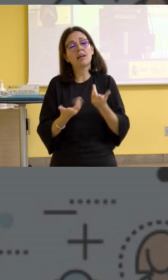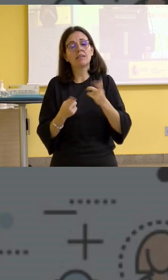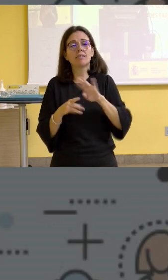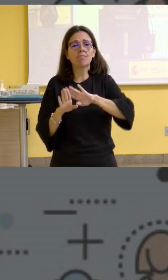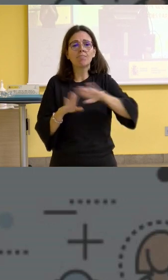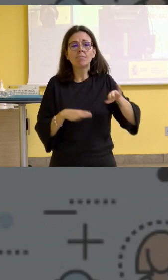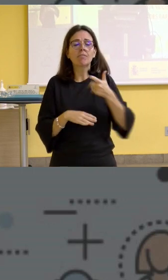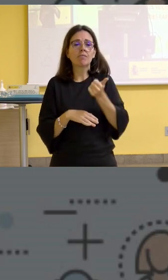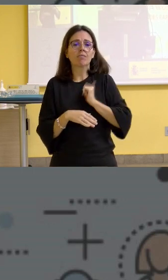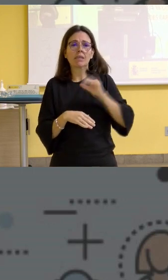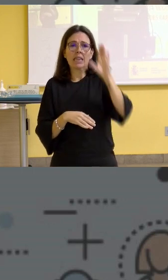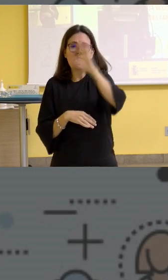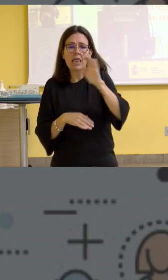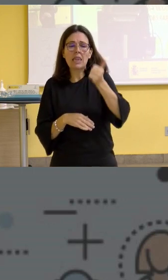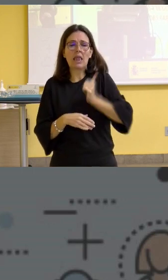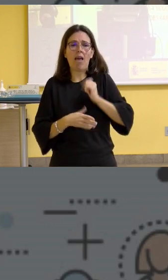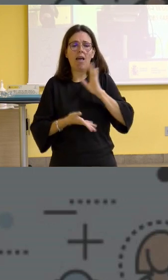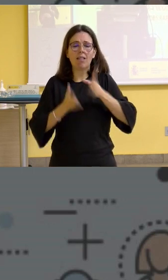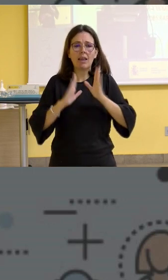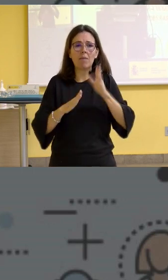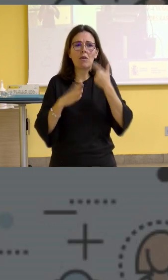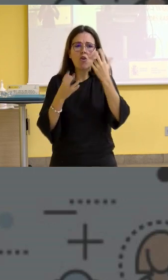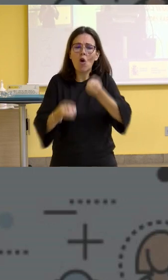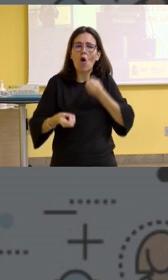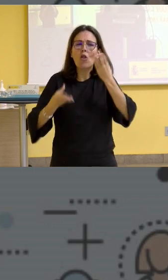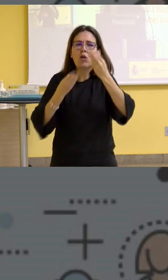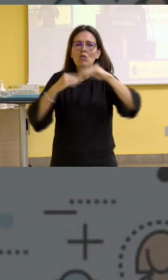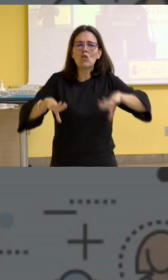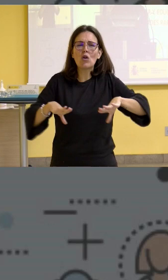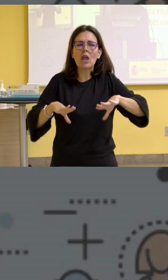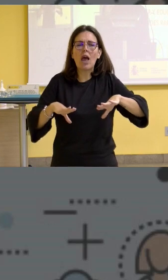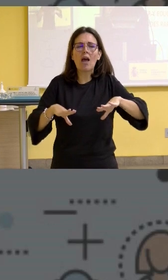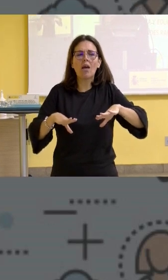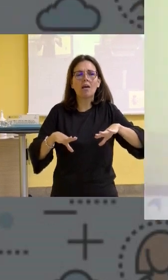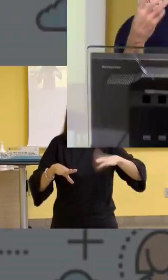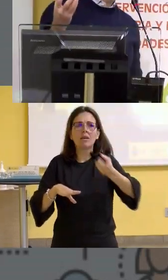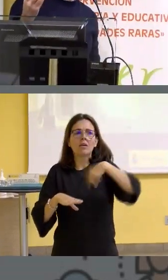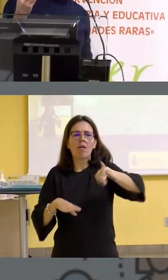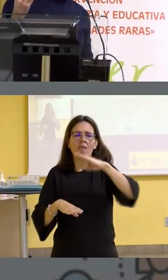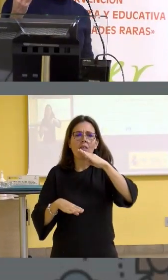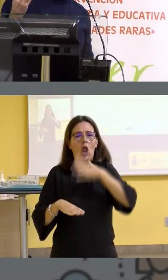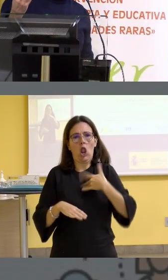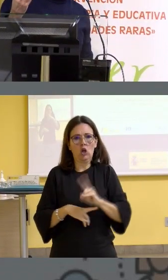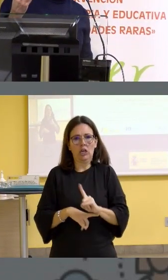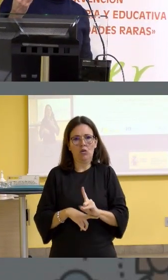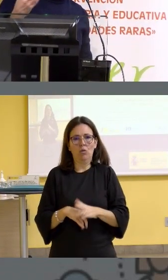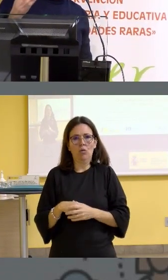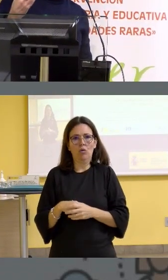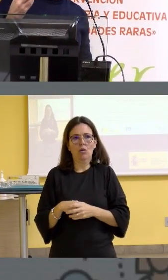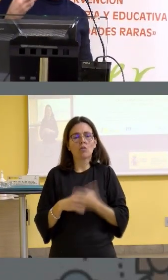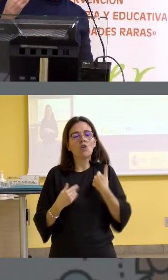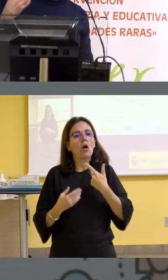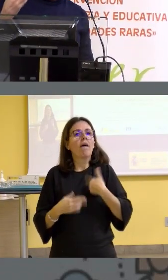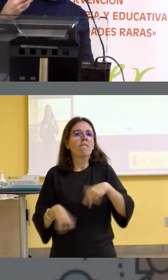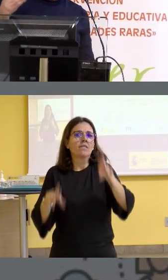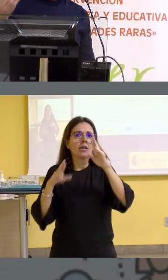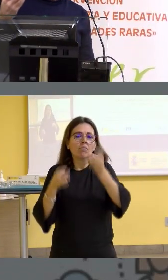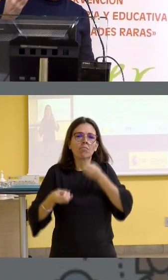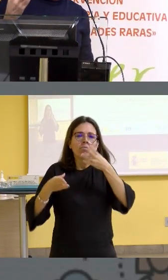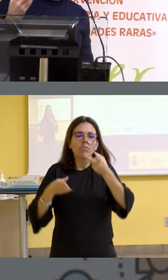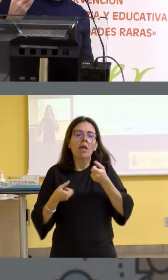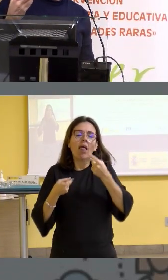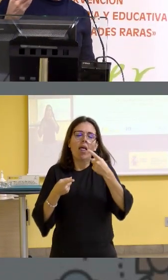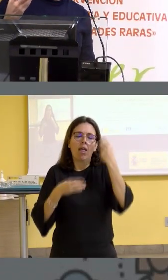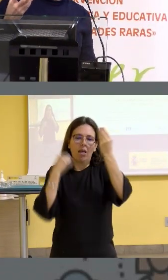la pseudociencia, etc., yo espero no contaros una historia que os haga enfadar. Espero contaros una historia que os haga